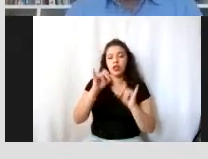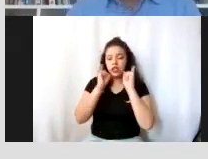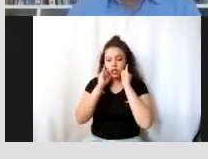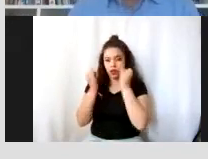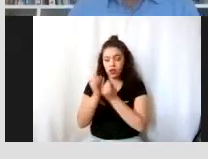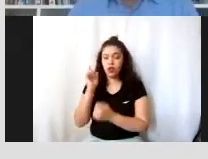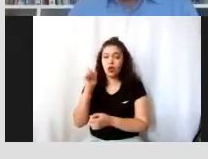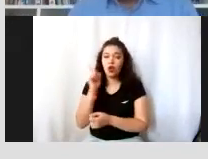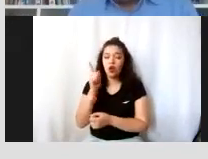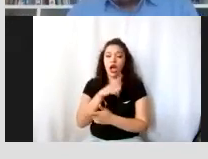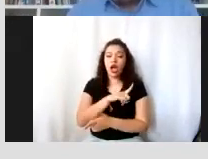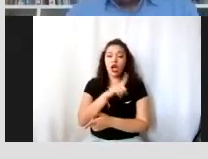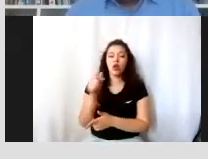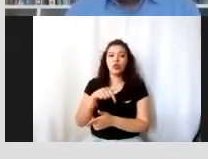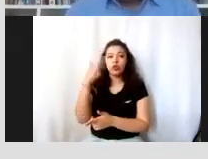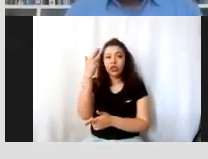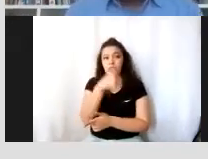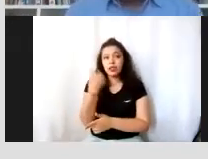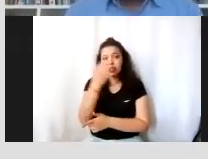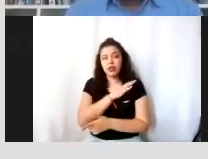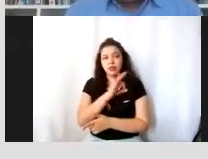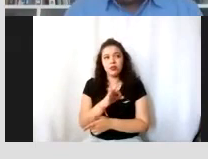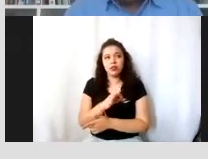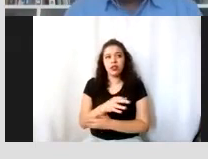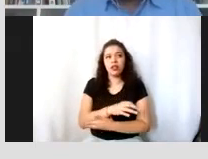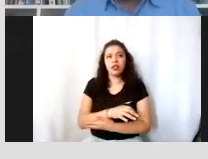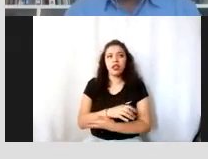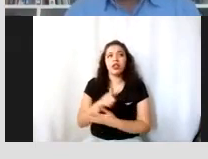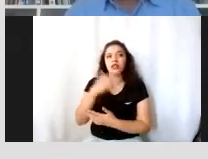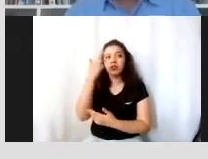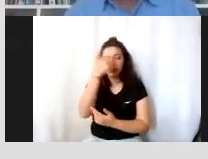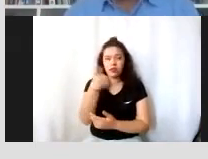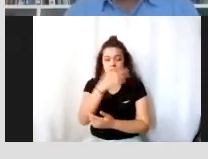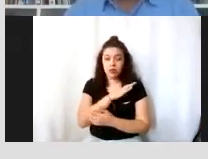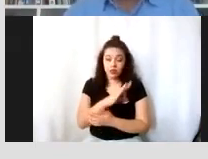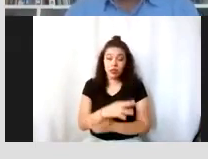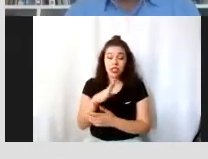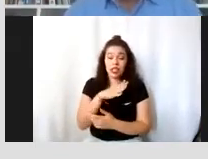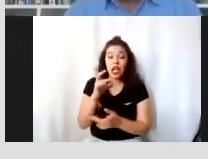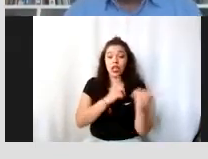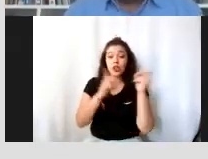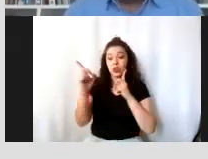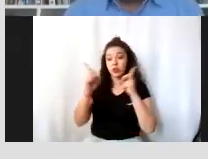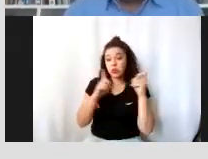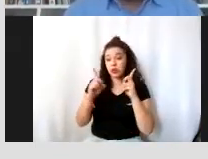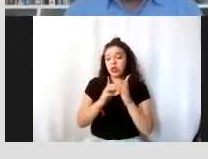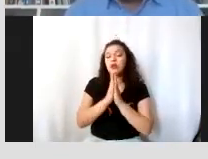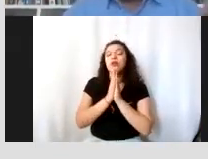posterior puedas revisarlo. Y si lo puedes revisar, Alejandrina, y tienes alguna duda, por